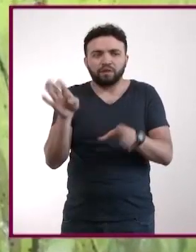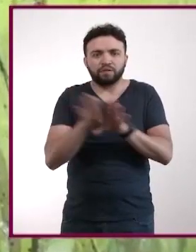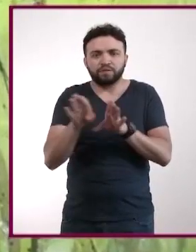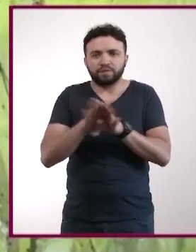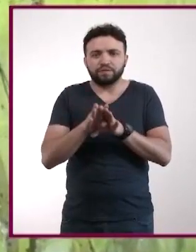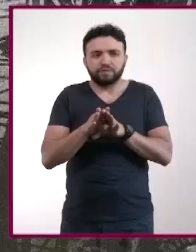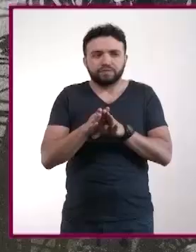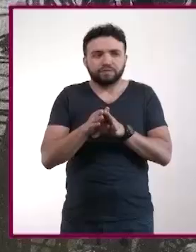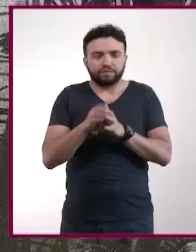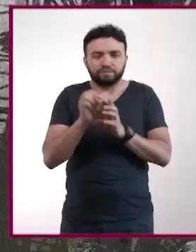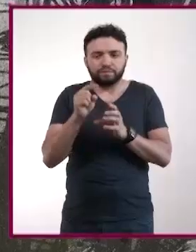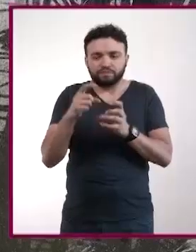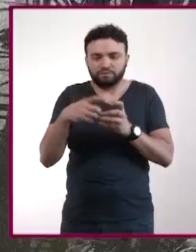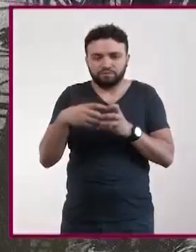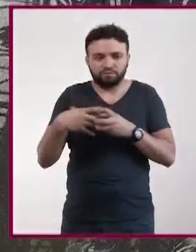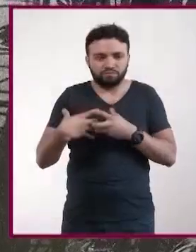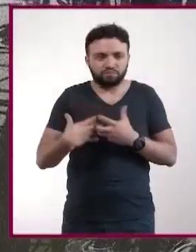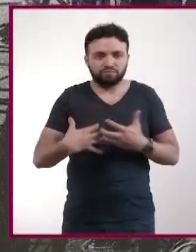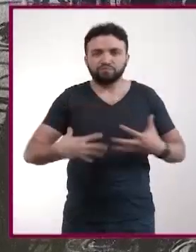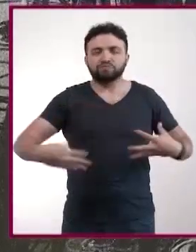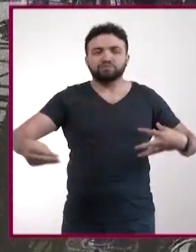digamos, derivar un poco